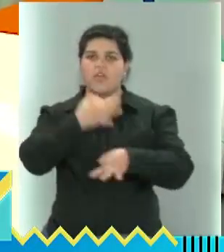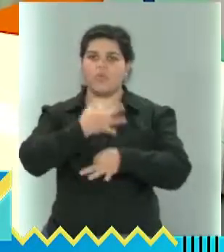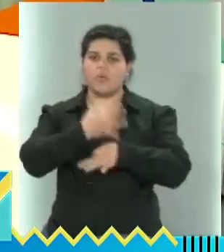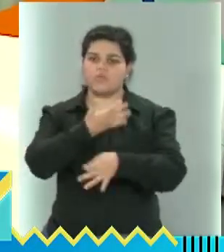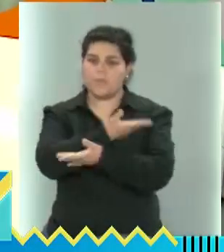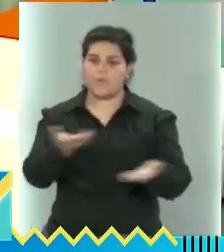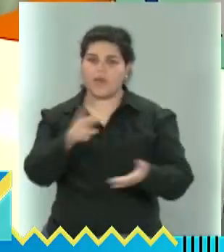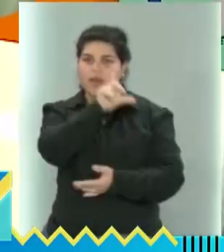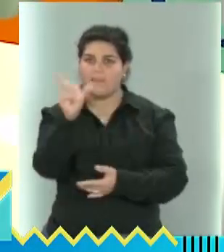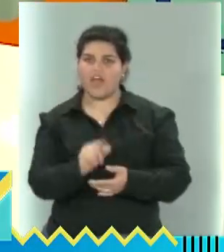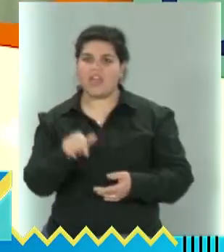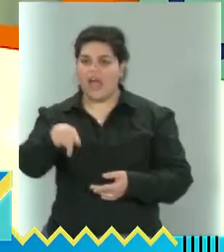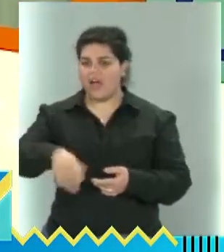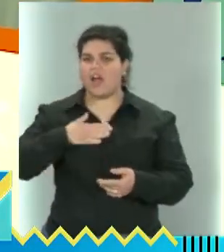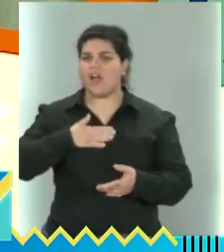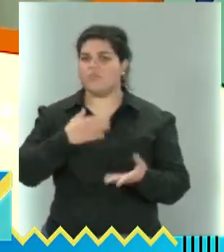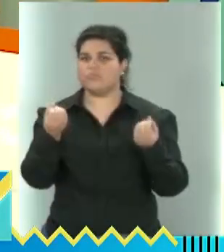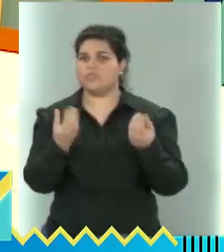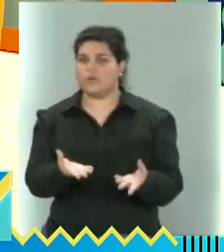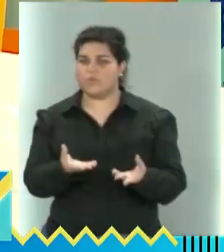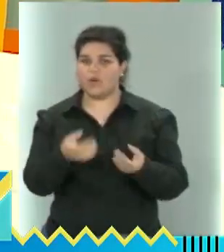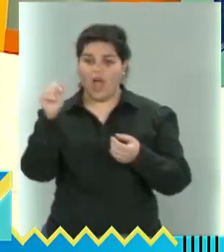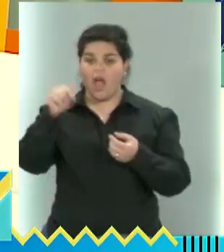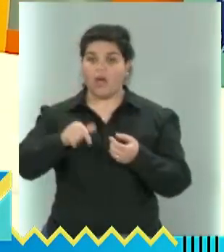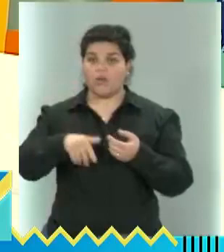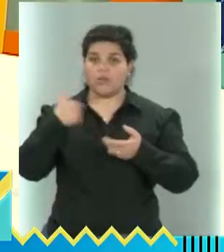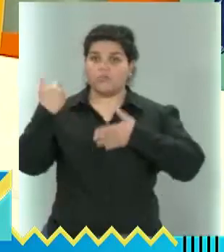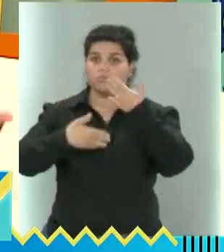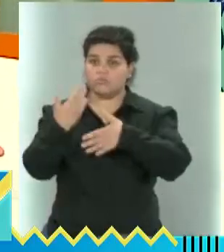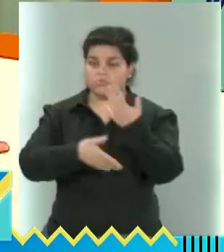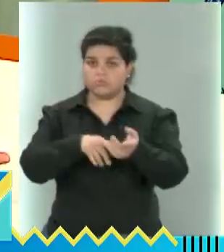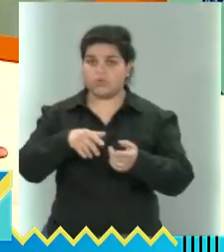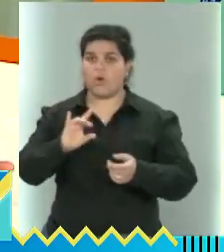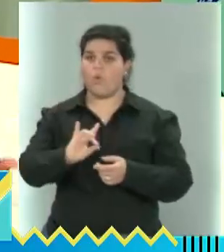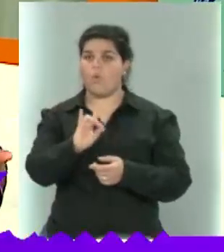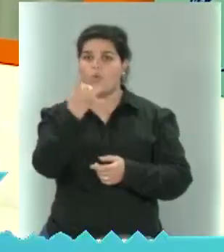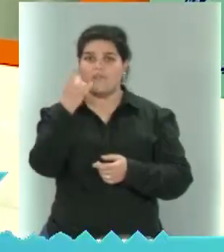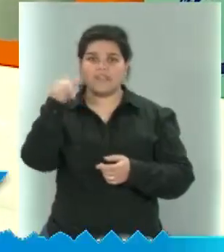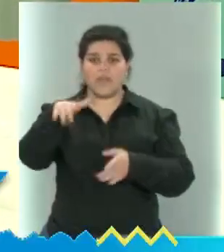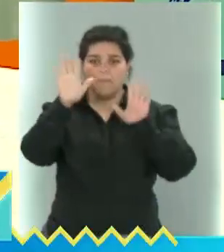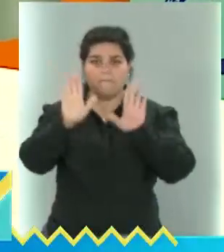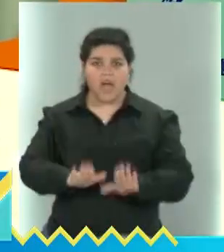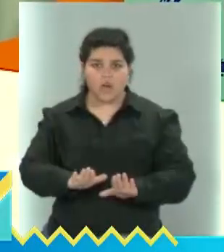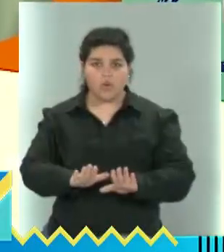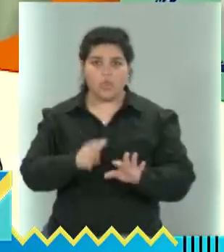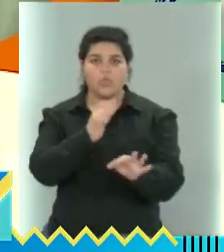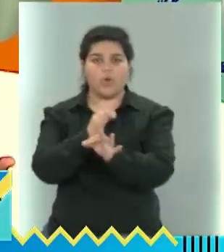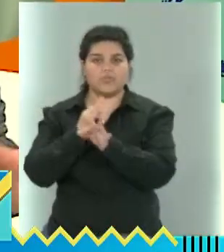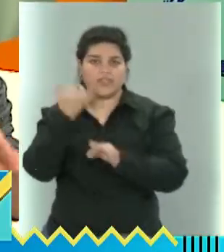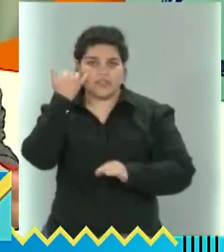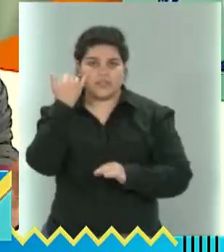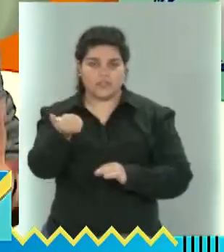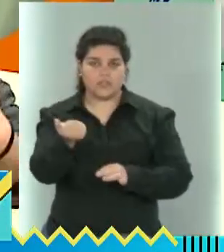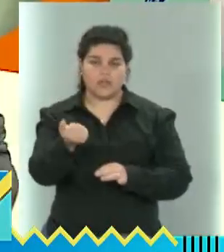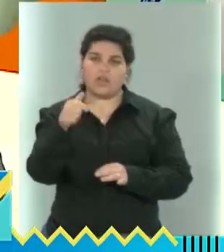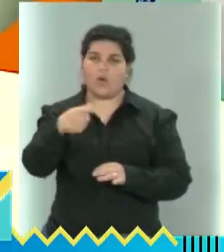nuestro país. ¿Qué situación atraviesa? Hoy estamos en una situación a nivel universitario con un paro docente que lleva ya más de